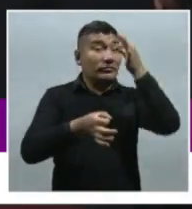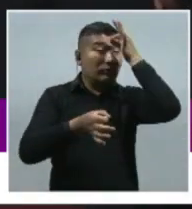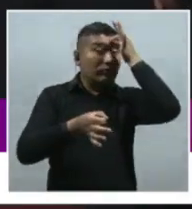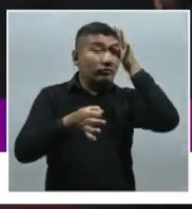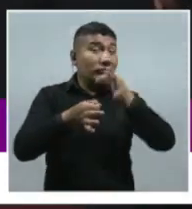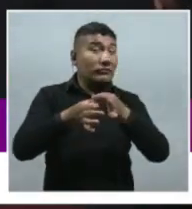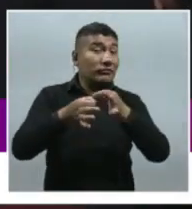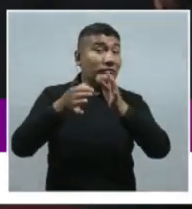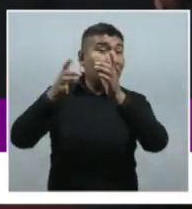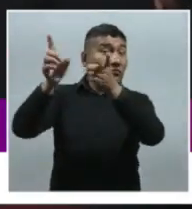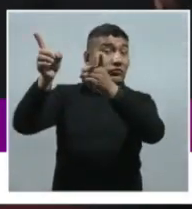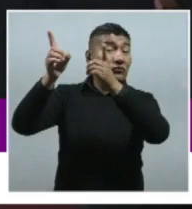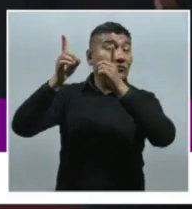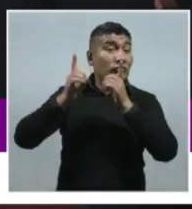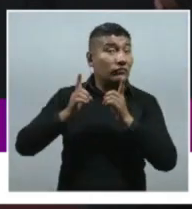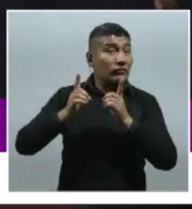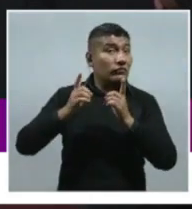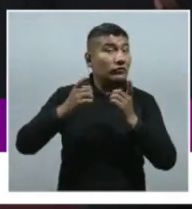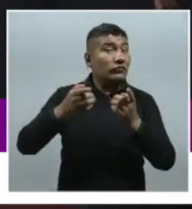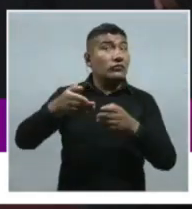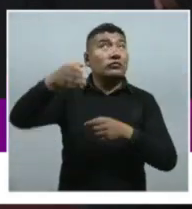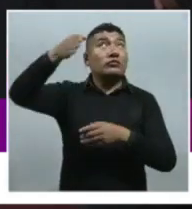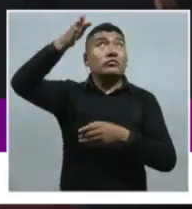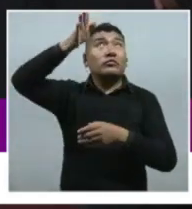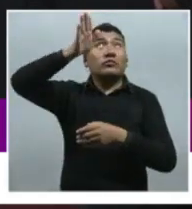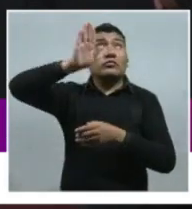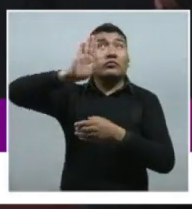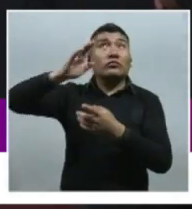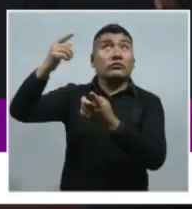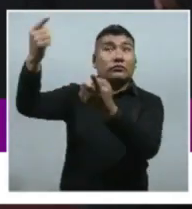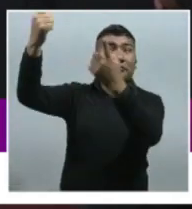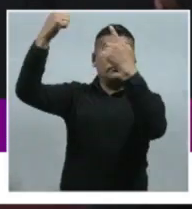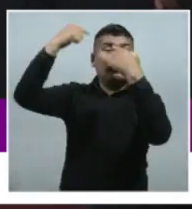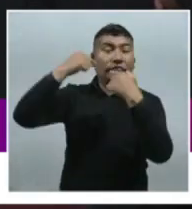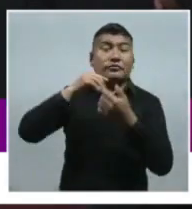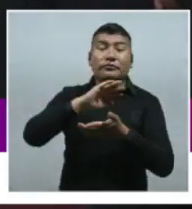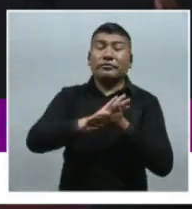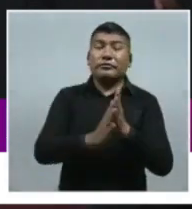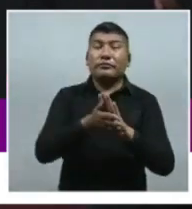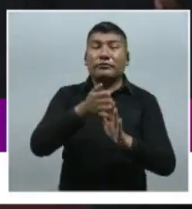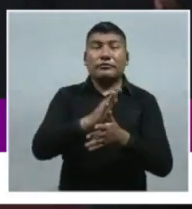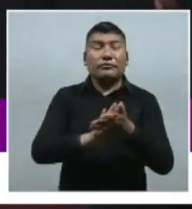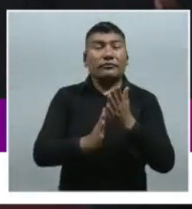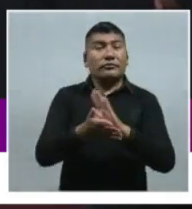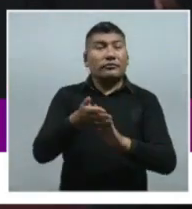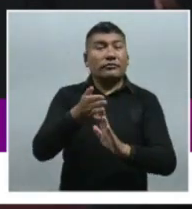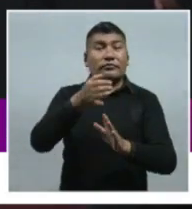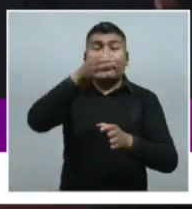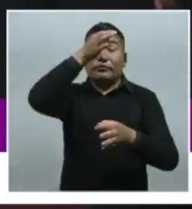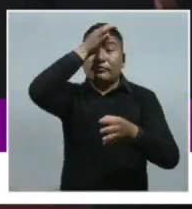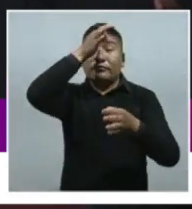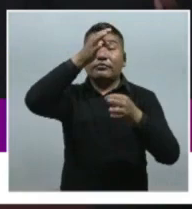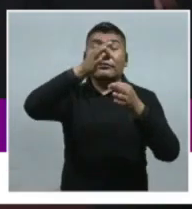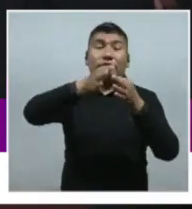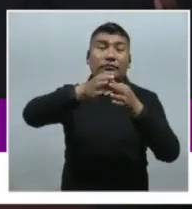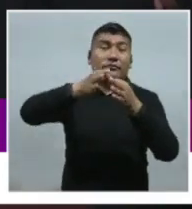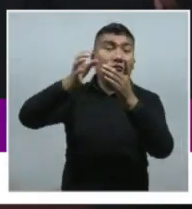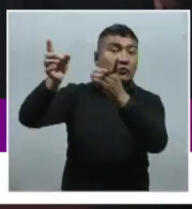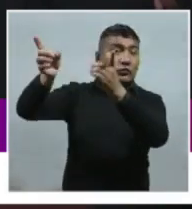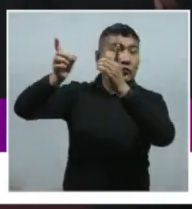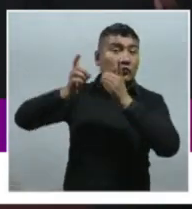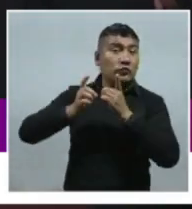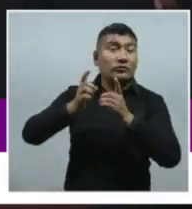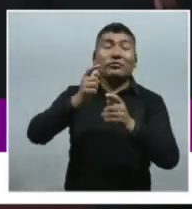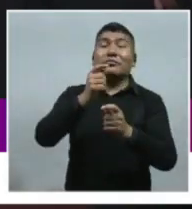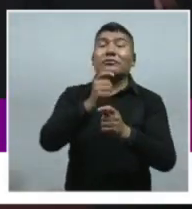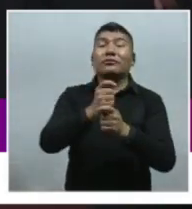don Dios ha venido a nosotros gratuitamente la fe un don es una